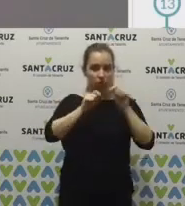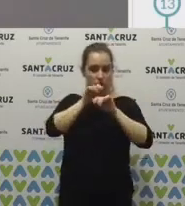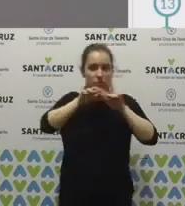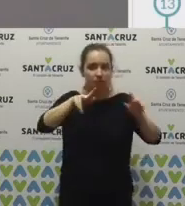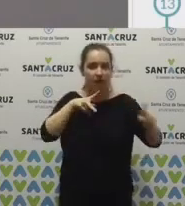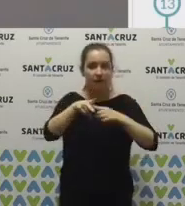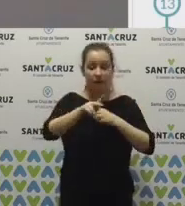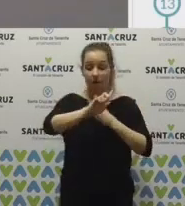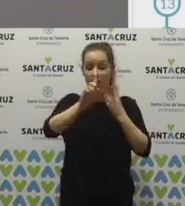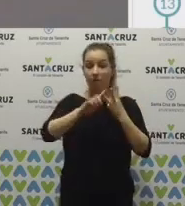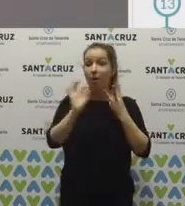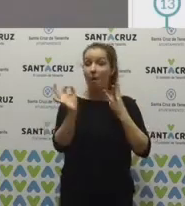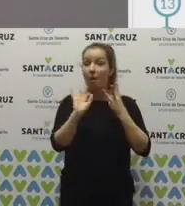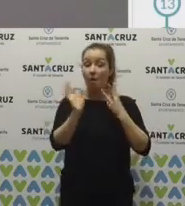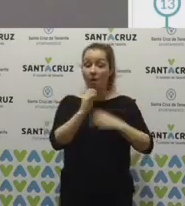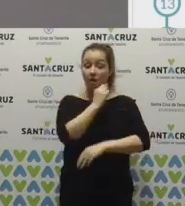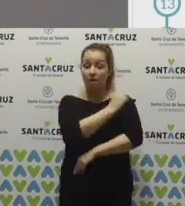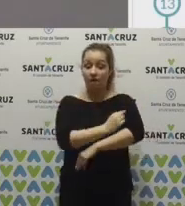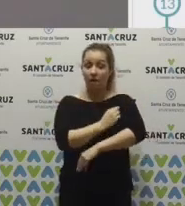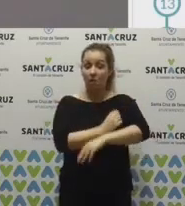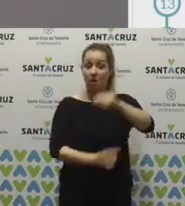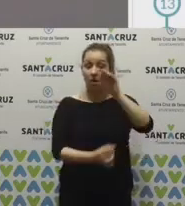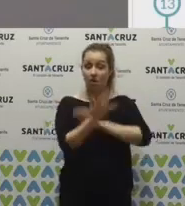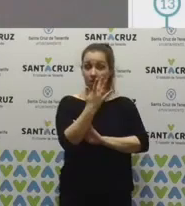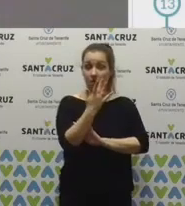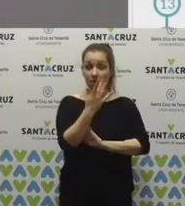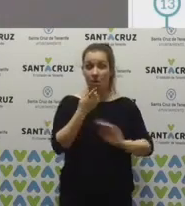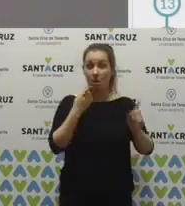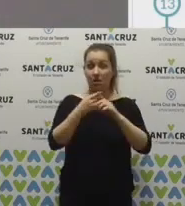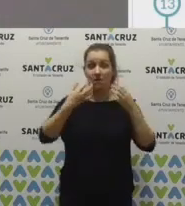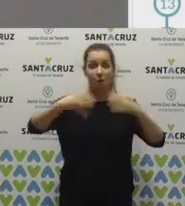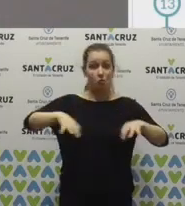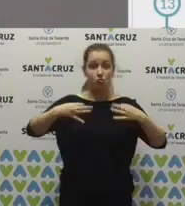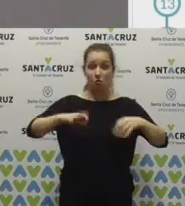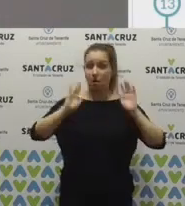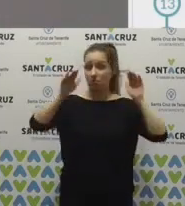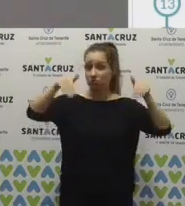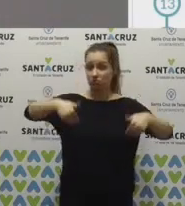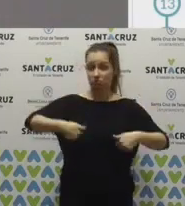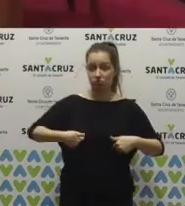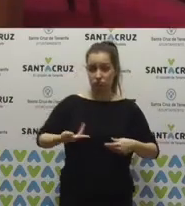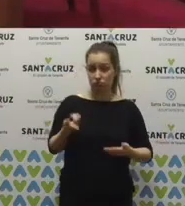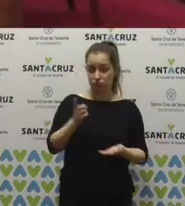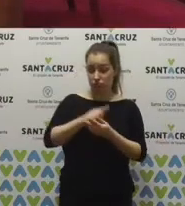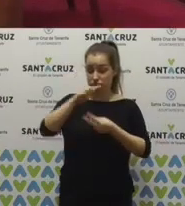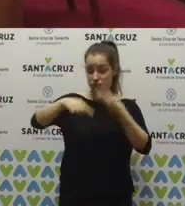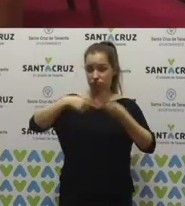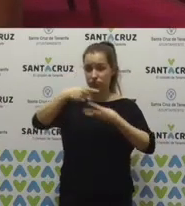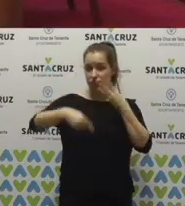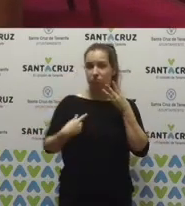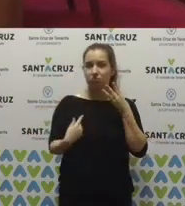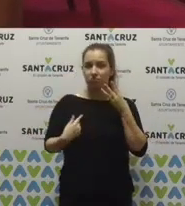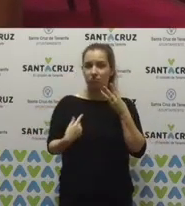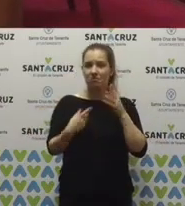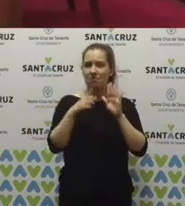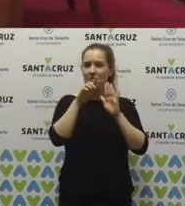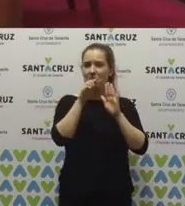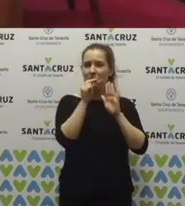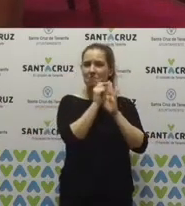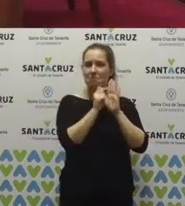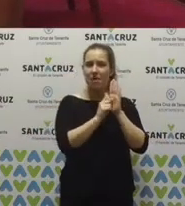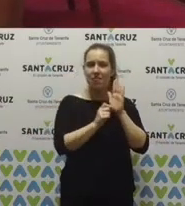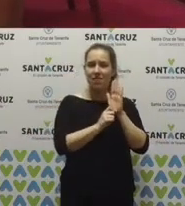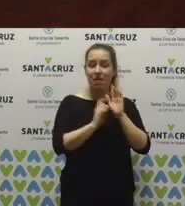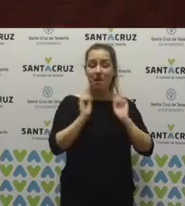que hay una vacuna que permita volver a la normalidad anterior al decreto de alarma una de las medidas previstas es que no hayan más de 15 alumnos por